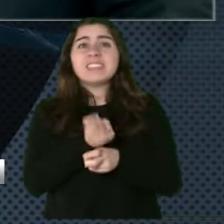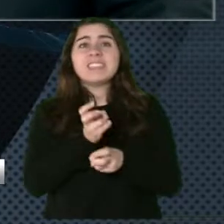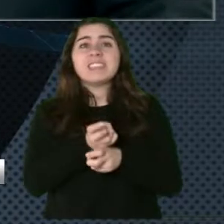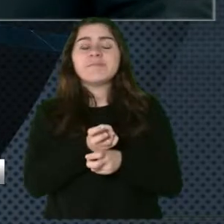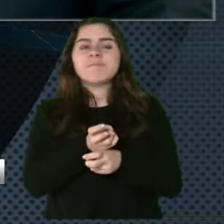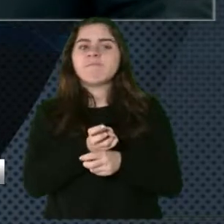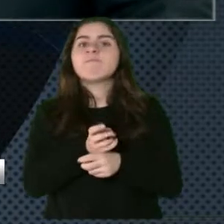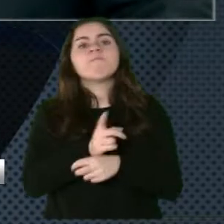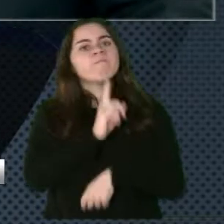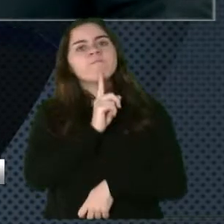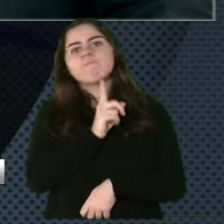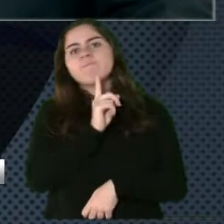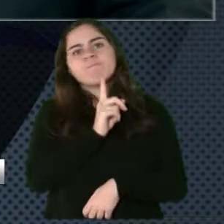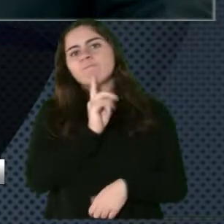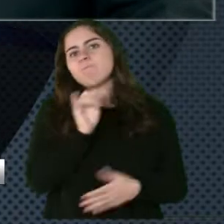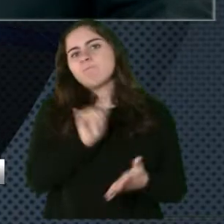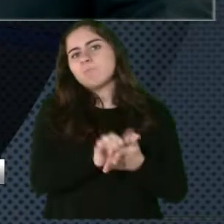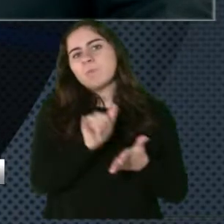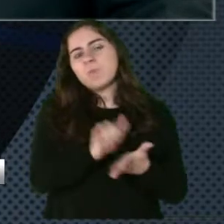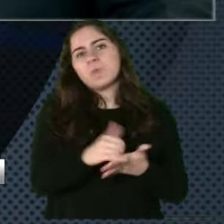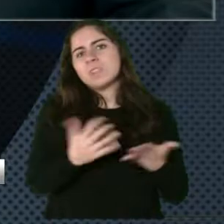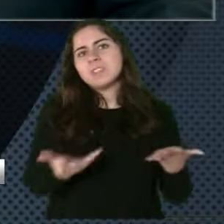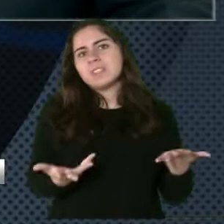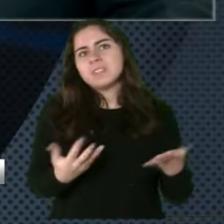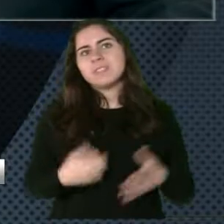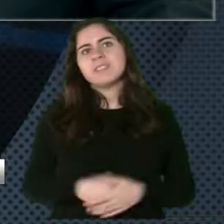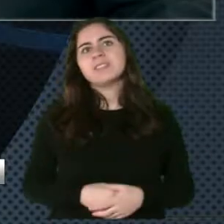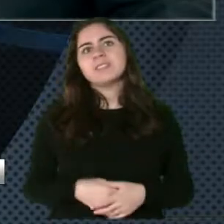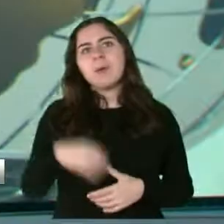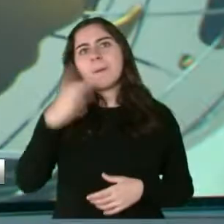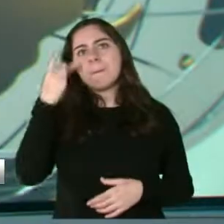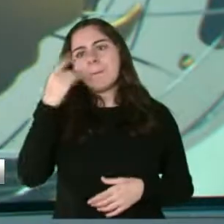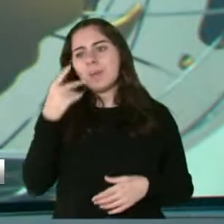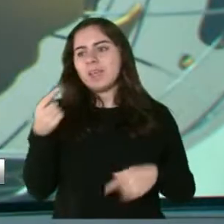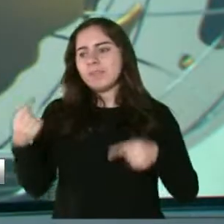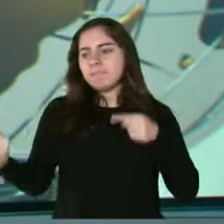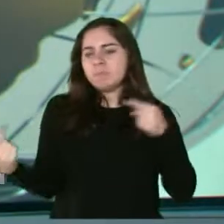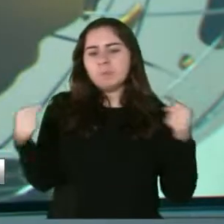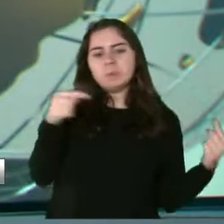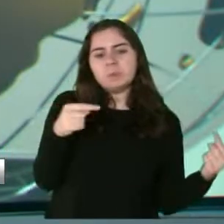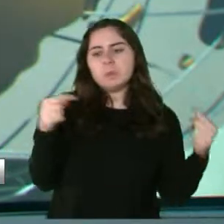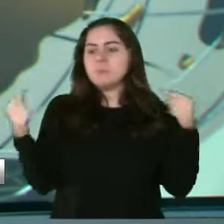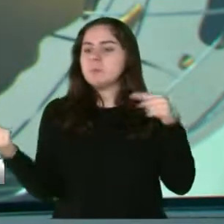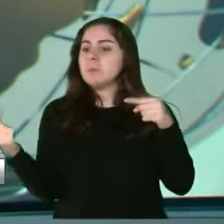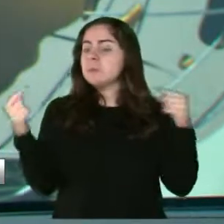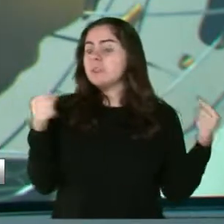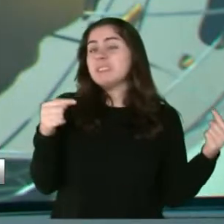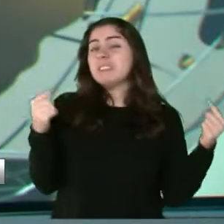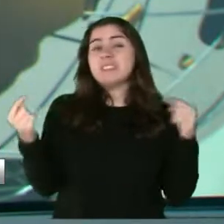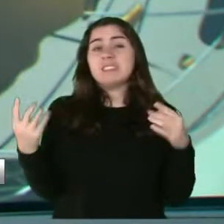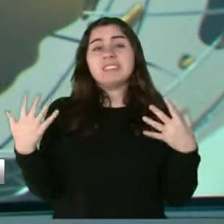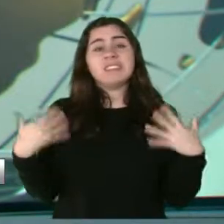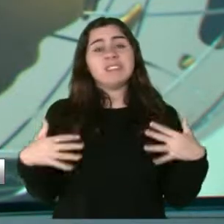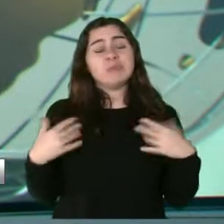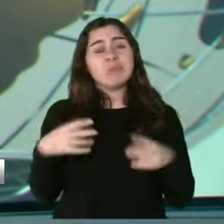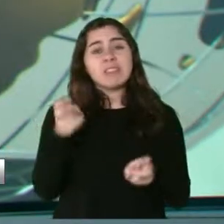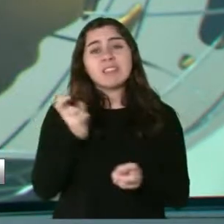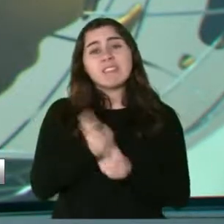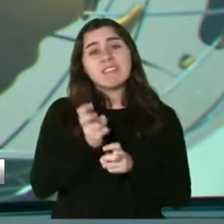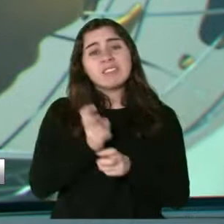Definitivamente no. Estamos hablando de un diálogo difícil que se tiene que dar, y lo cierto del asunto es